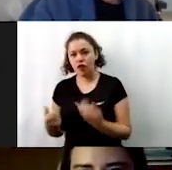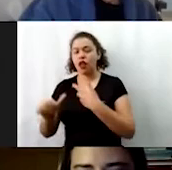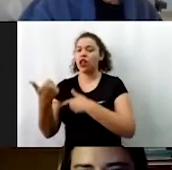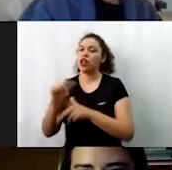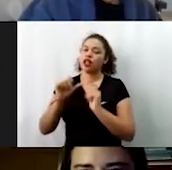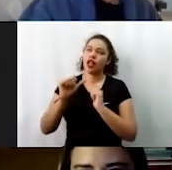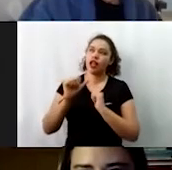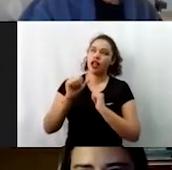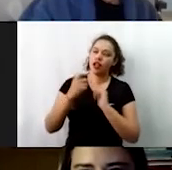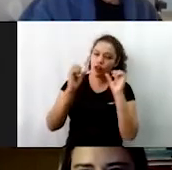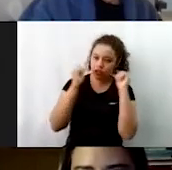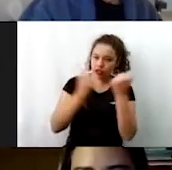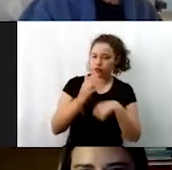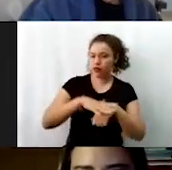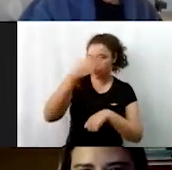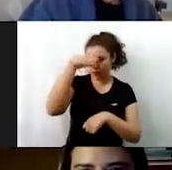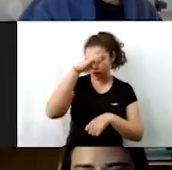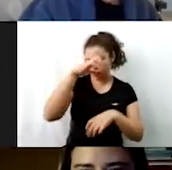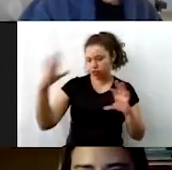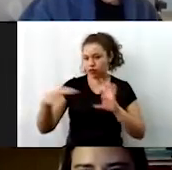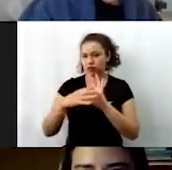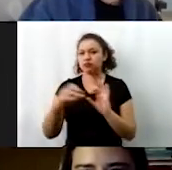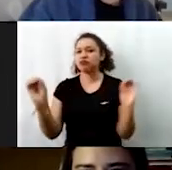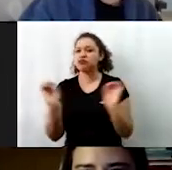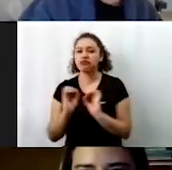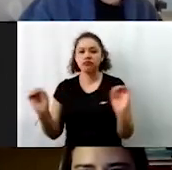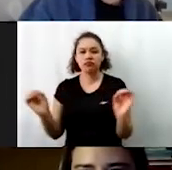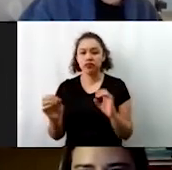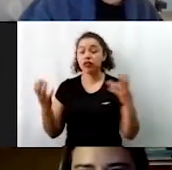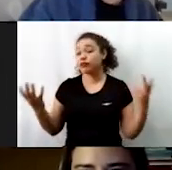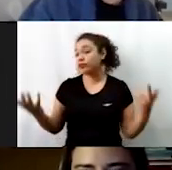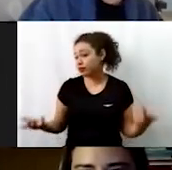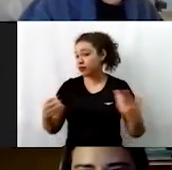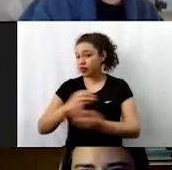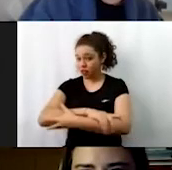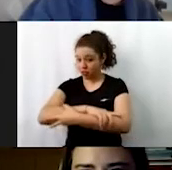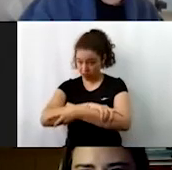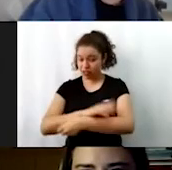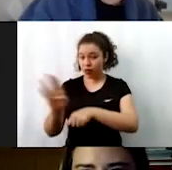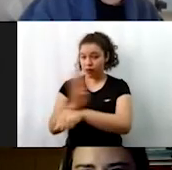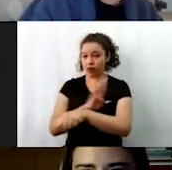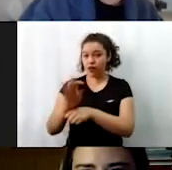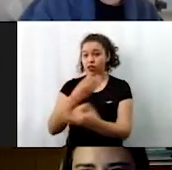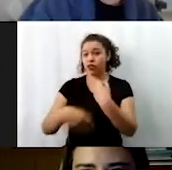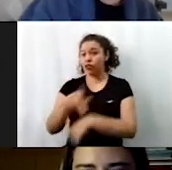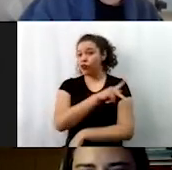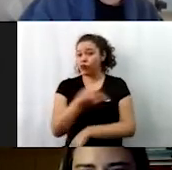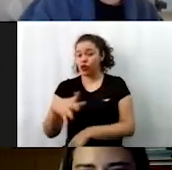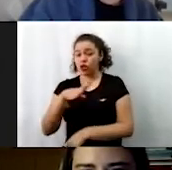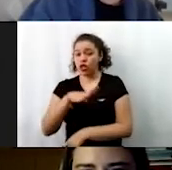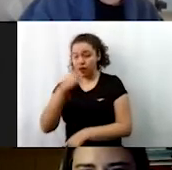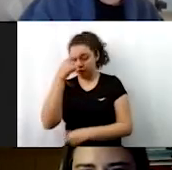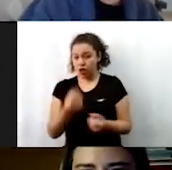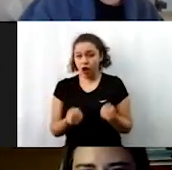más experiencia. Entonces, las alianzas tienen un beneficio para todos, te fortalecen en